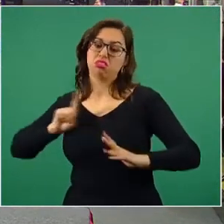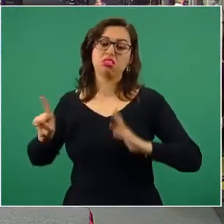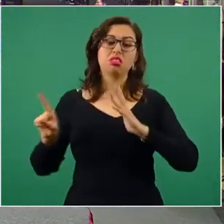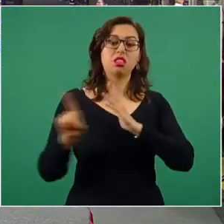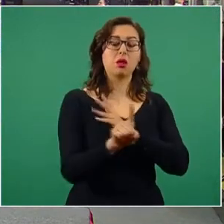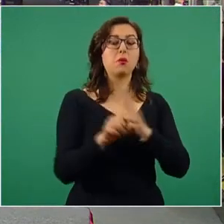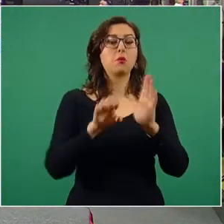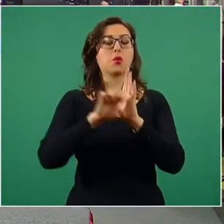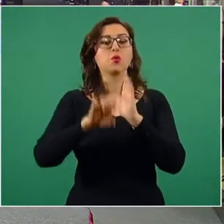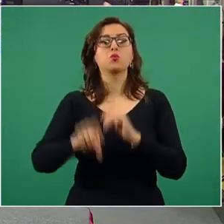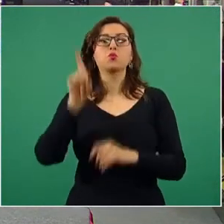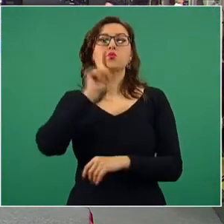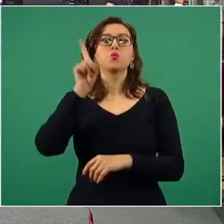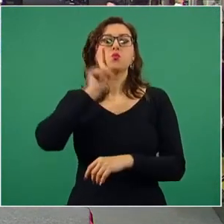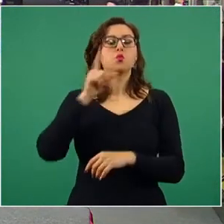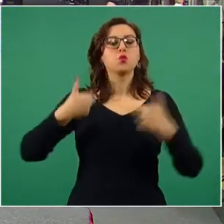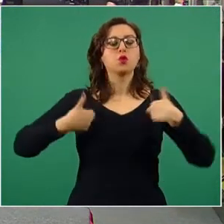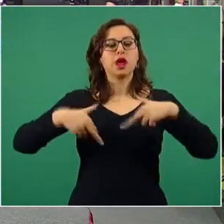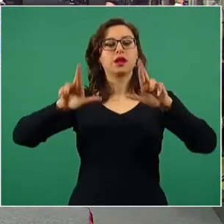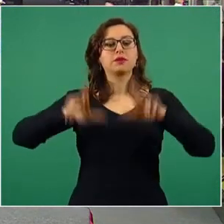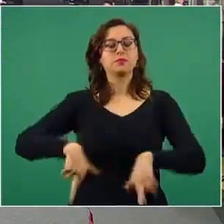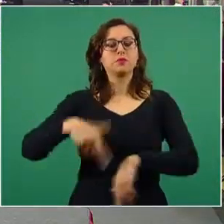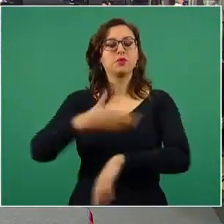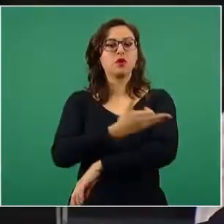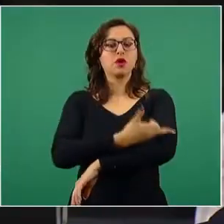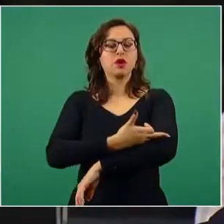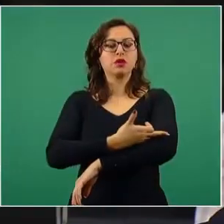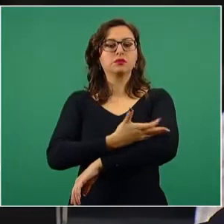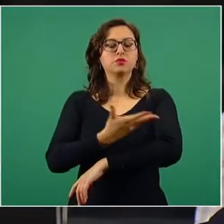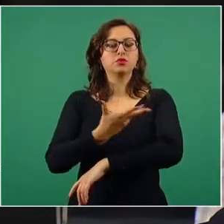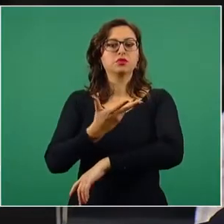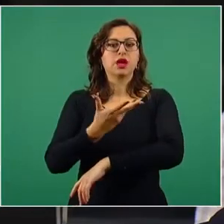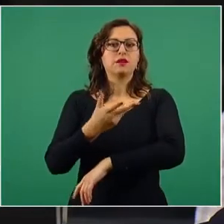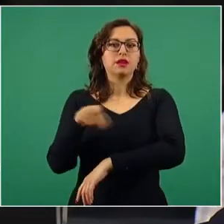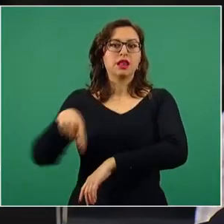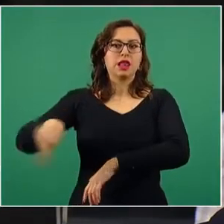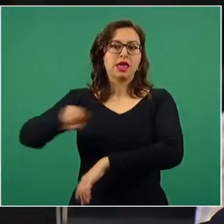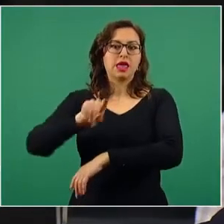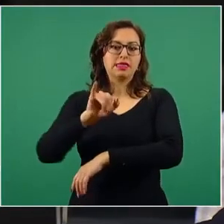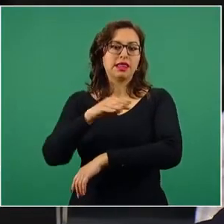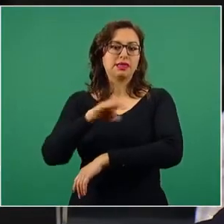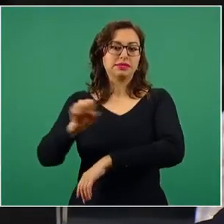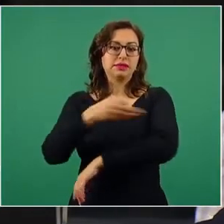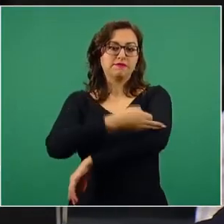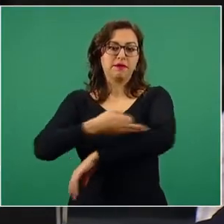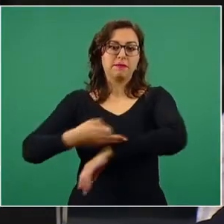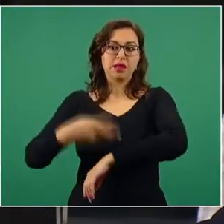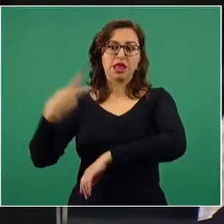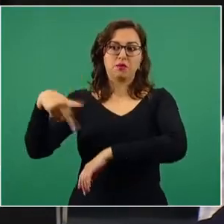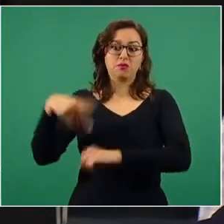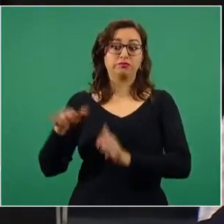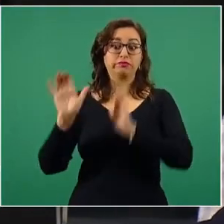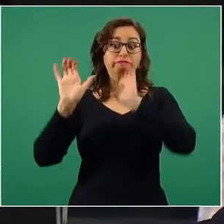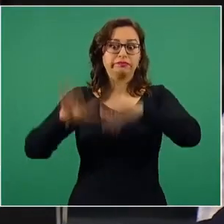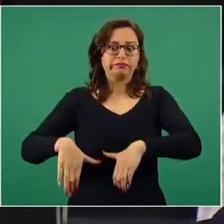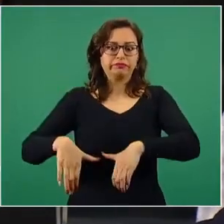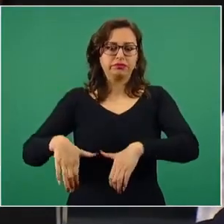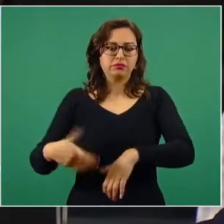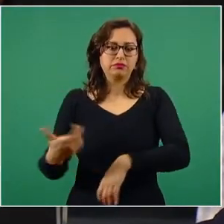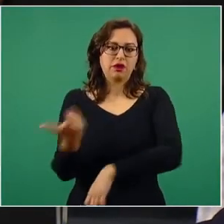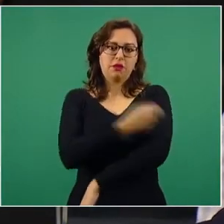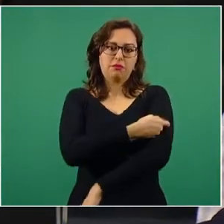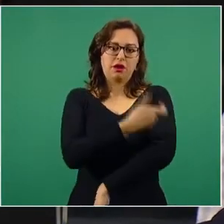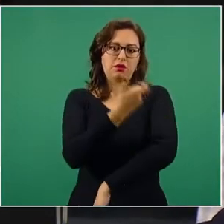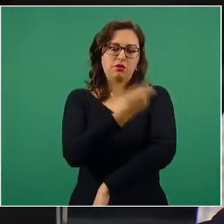la delegada del IMSS, que contrató tres familiares, entre ellas a su hija, y la vacunó. También se ha dado mucho también eso en algunas comunidades